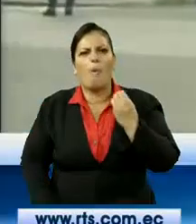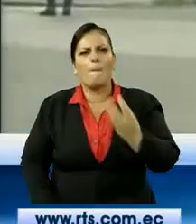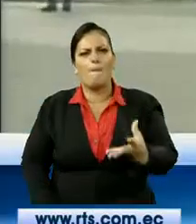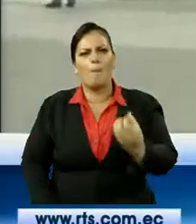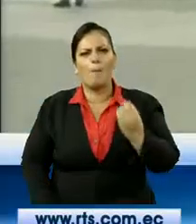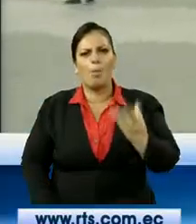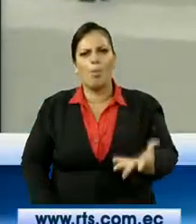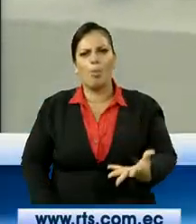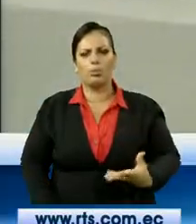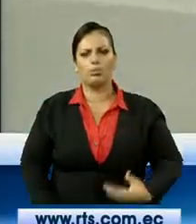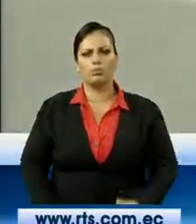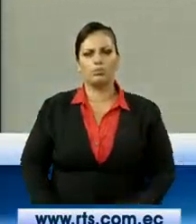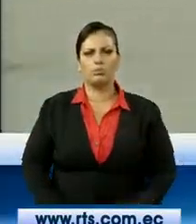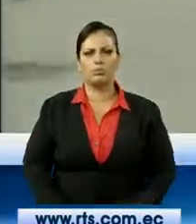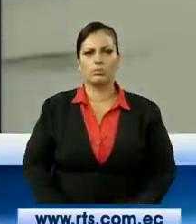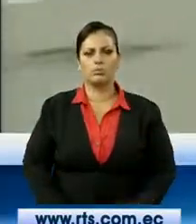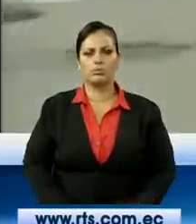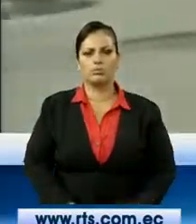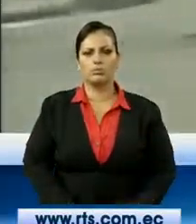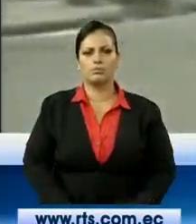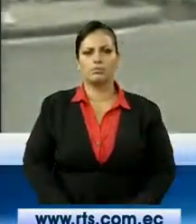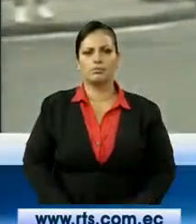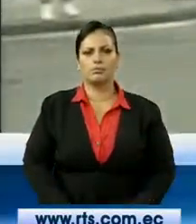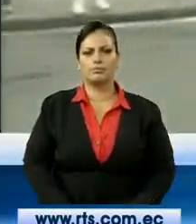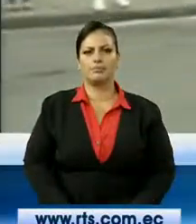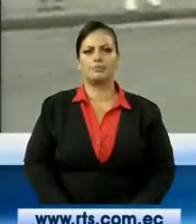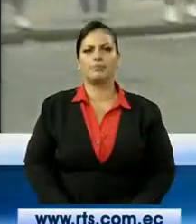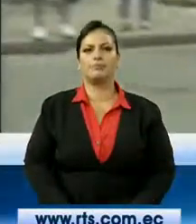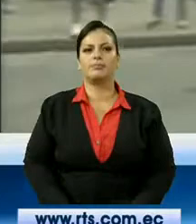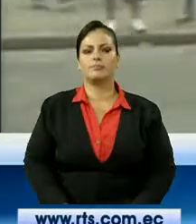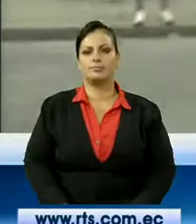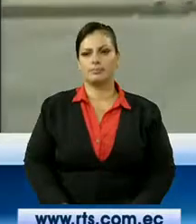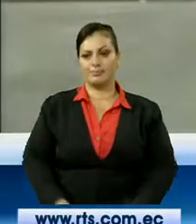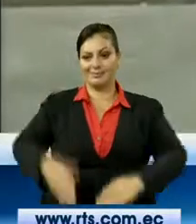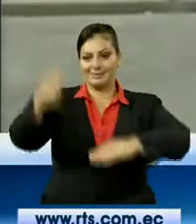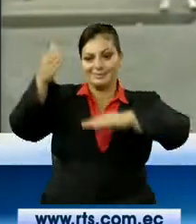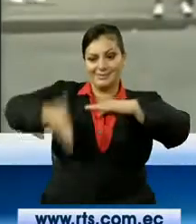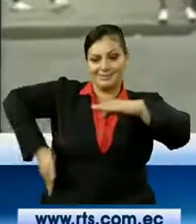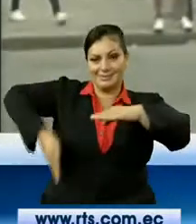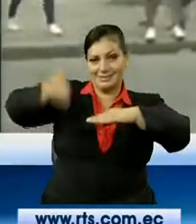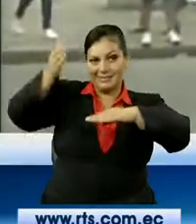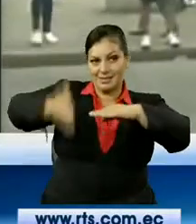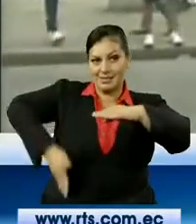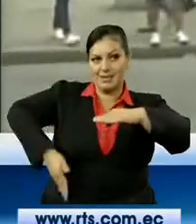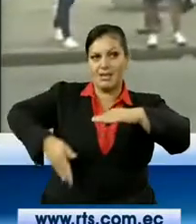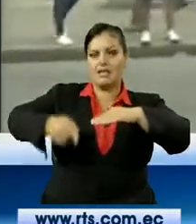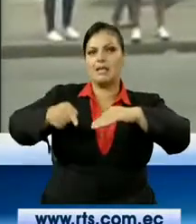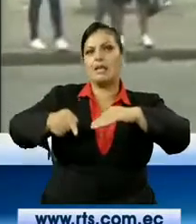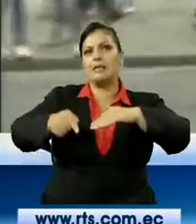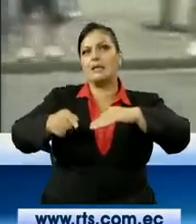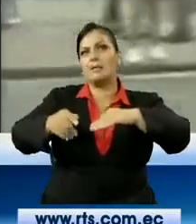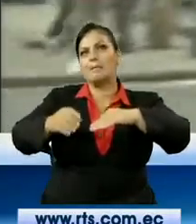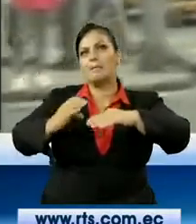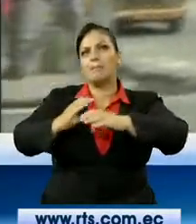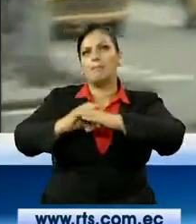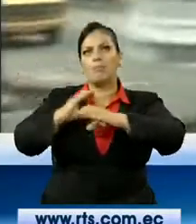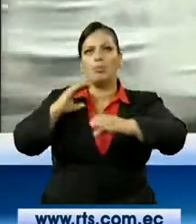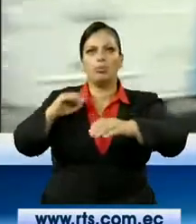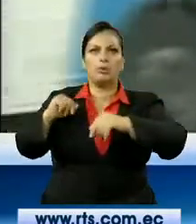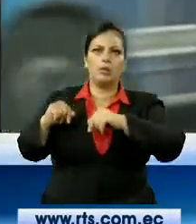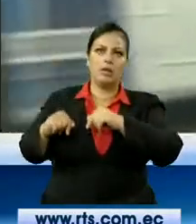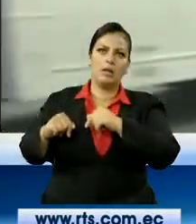esta intersección. Aquí, por ejemplo, en Urdaneta, pasan los buses, vienen los buses desde el sector de, por ejemplo, de más o